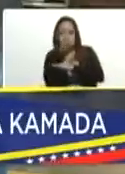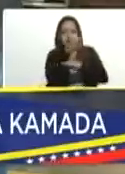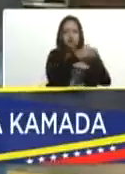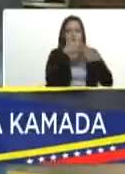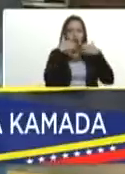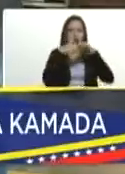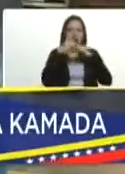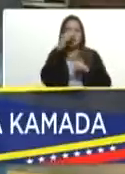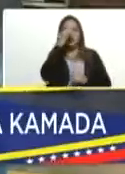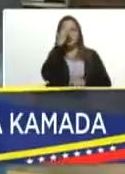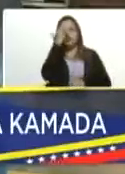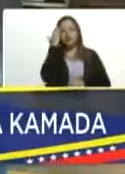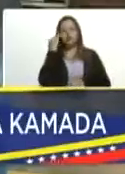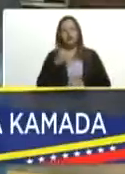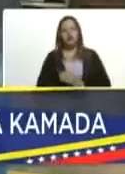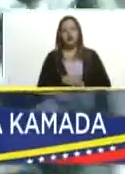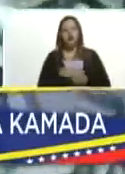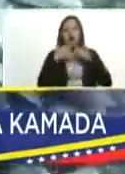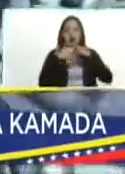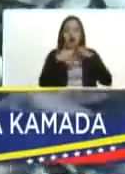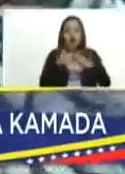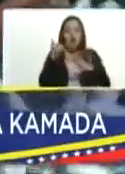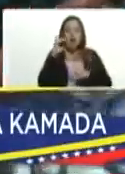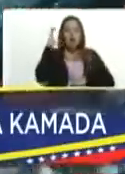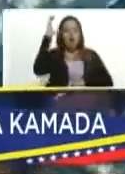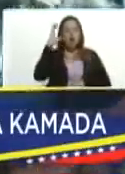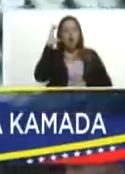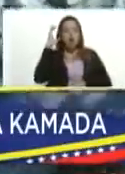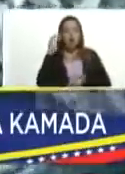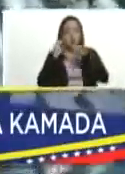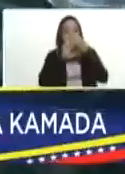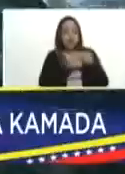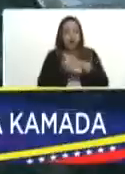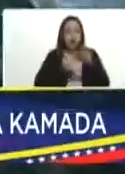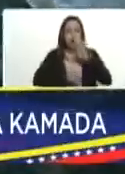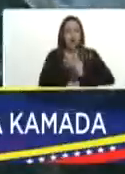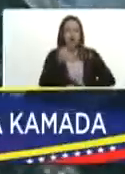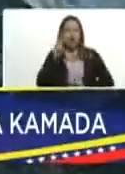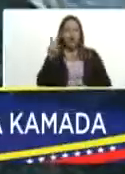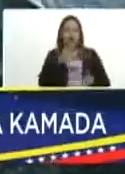planta. Una planta que tiene una capacidad instalada de más de